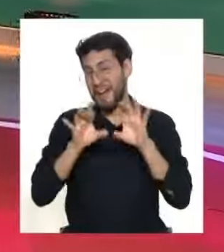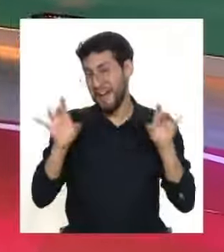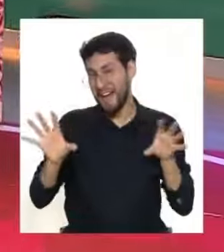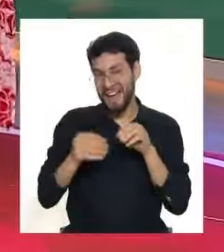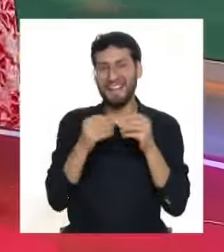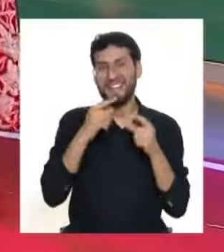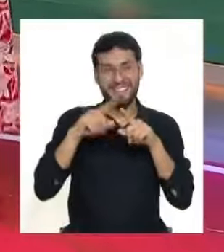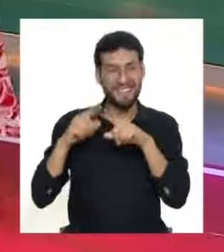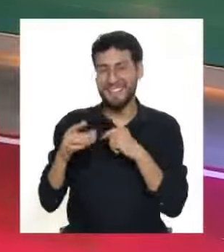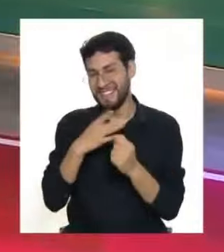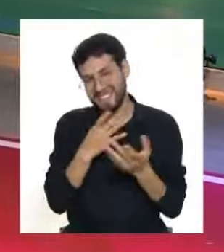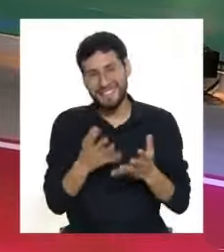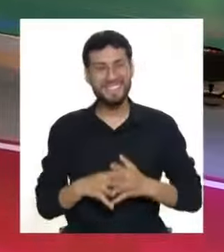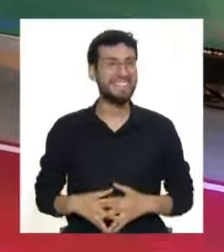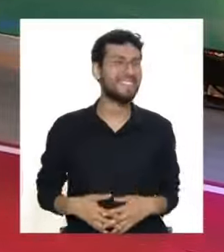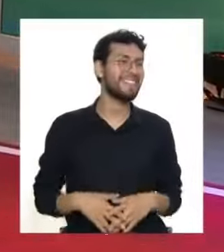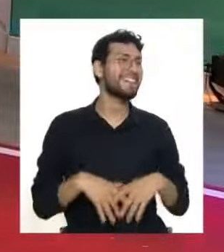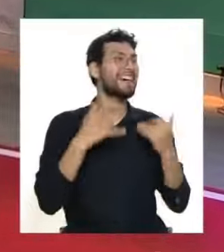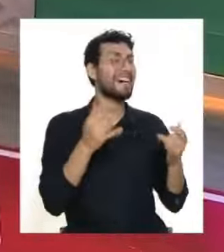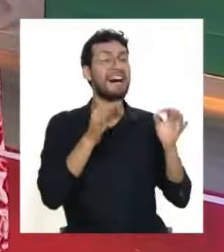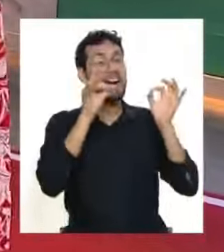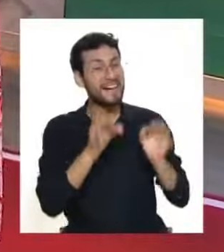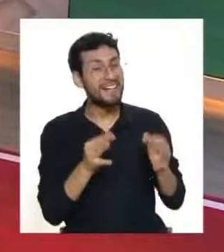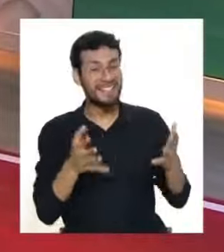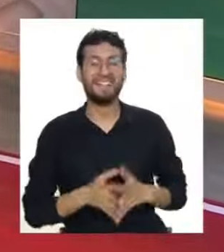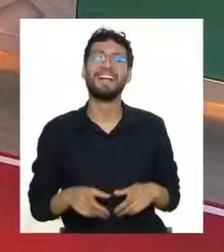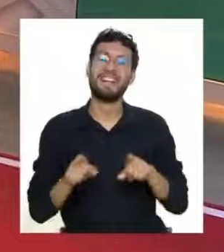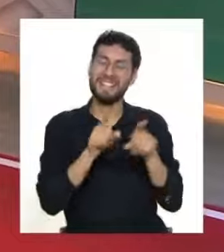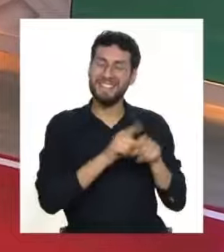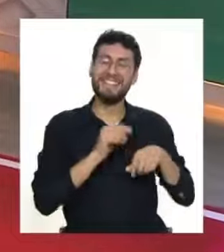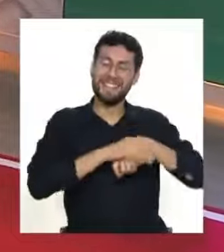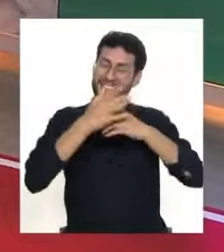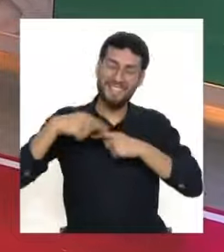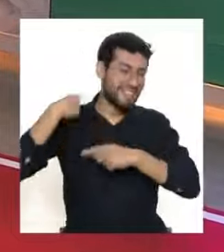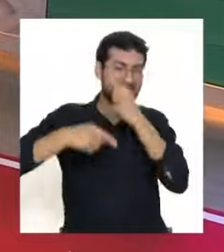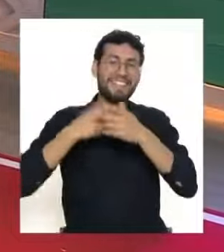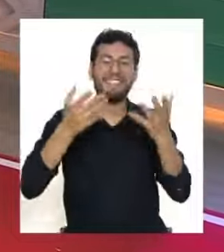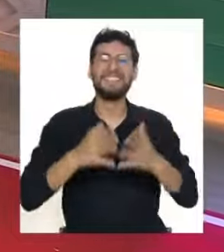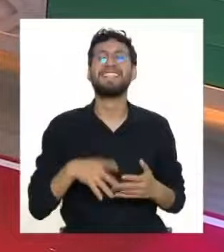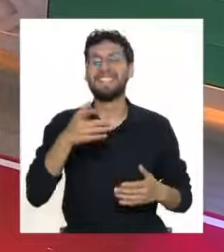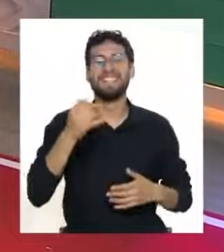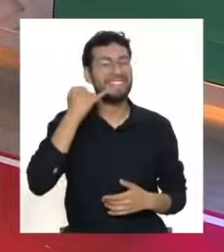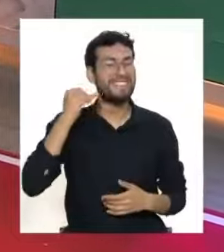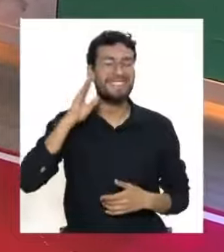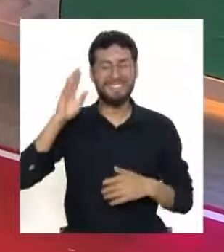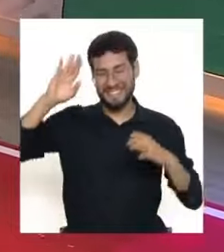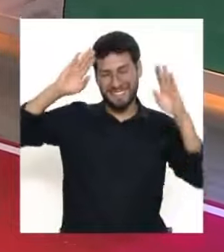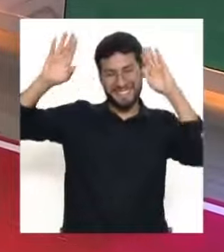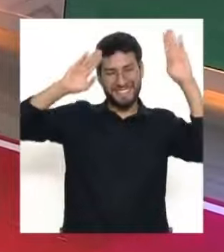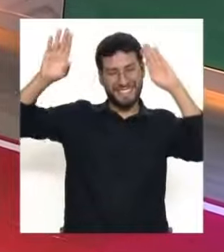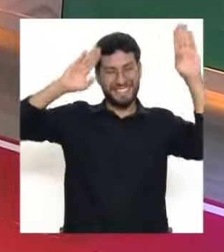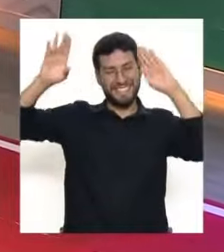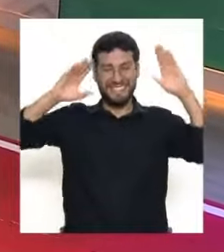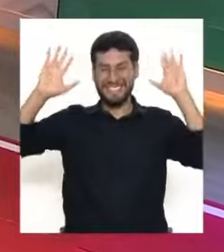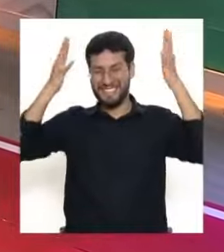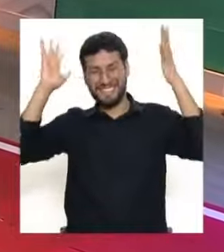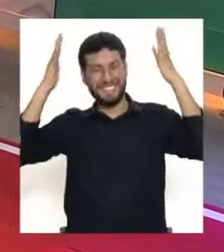Hay variedad para todos los gustos. Y por supuesto, tenemos que saludar como todos los días a nuestro querido Josué.